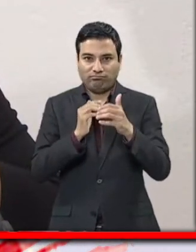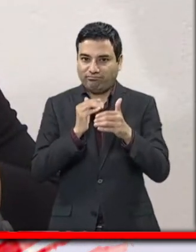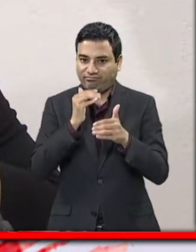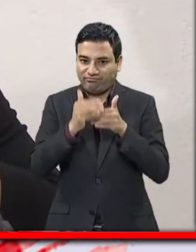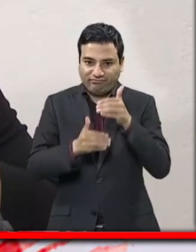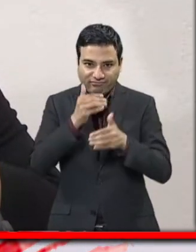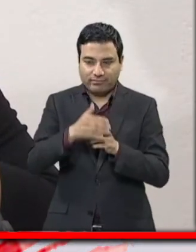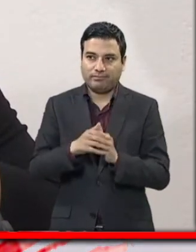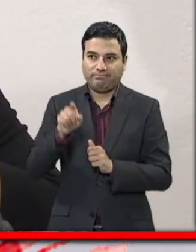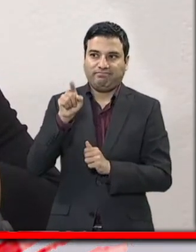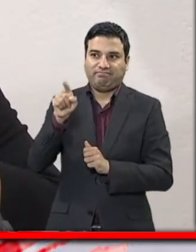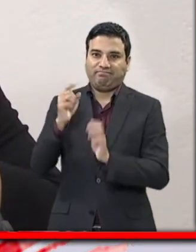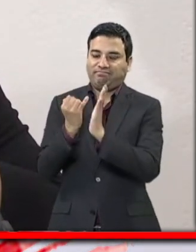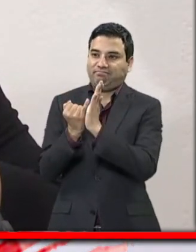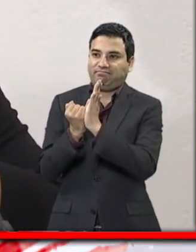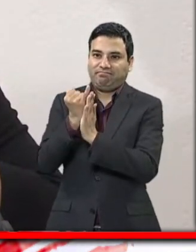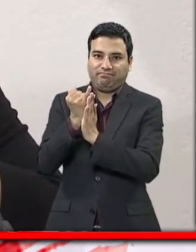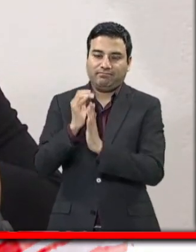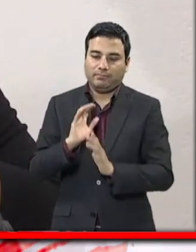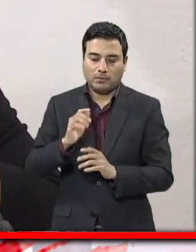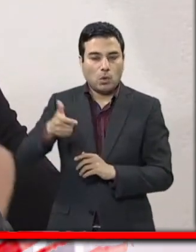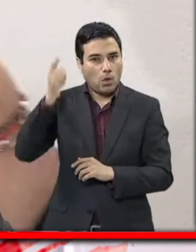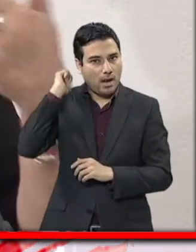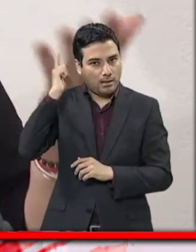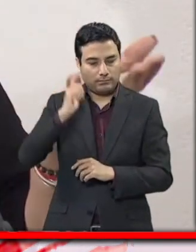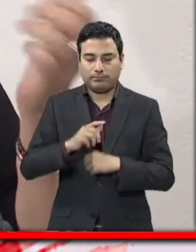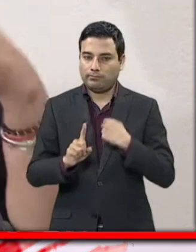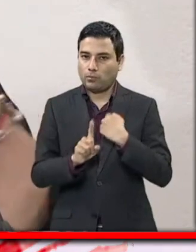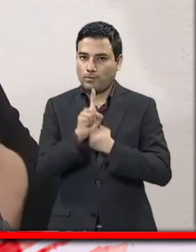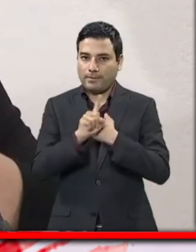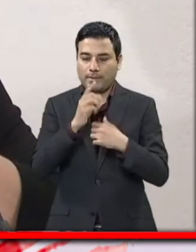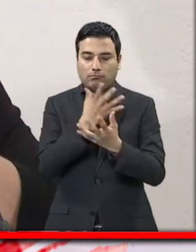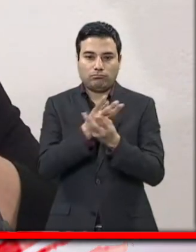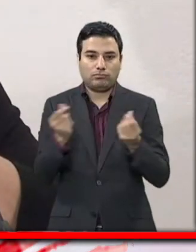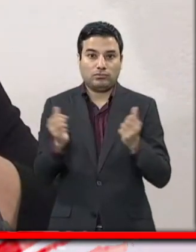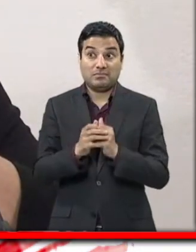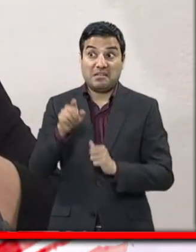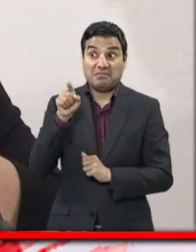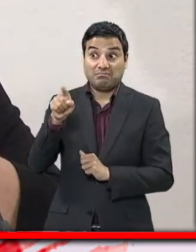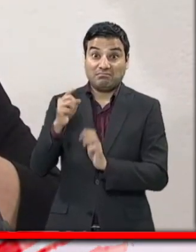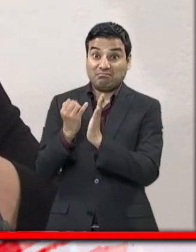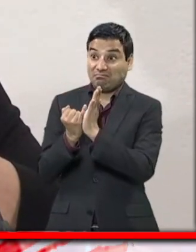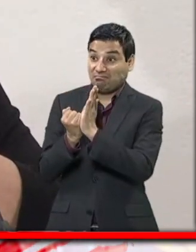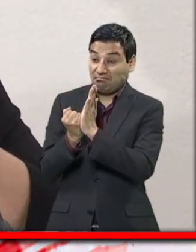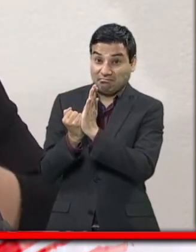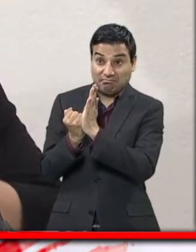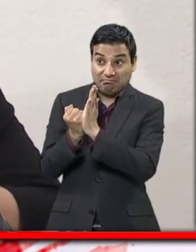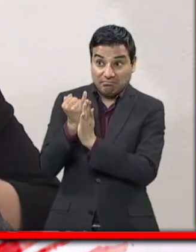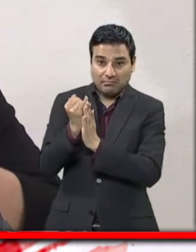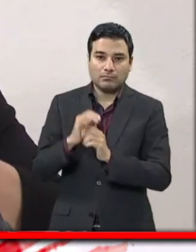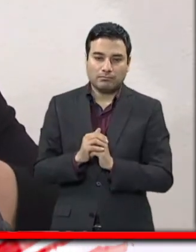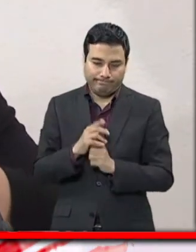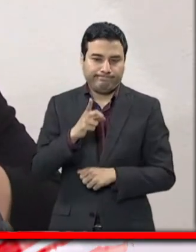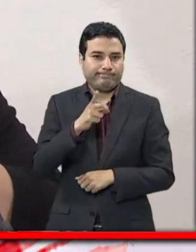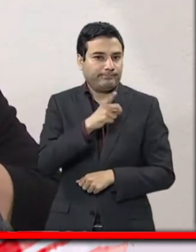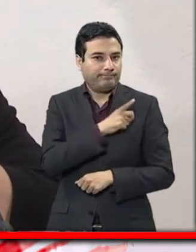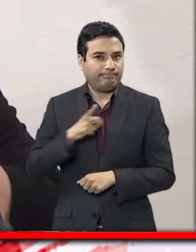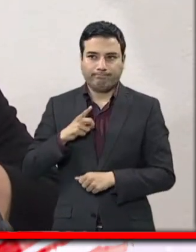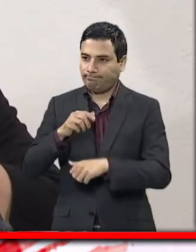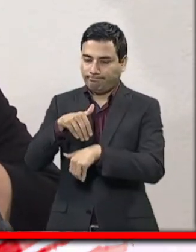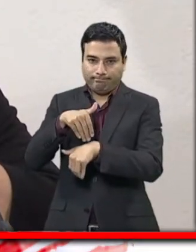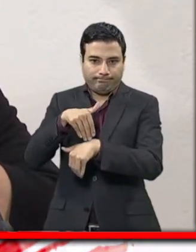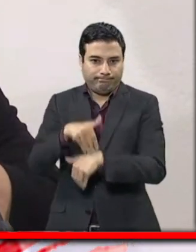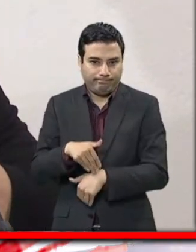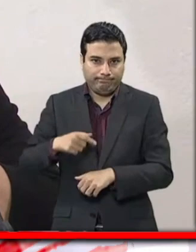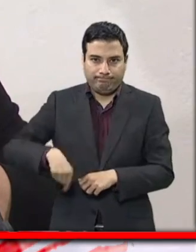decida esta instancia y el la resolución que se tome por parte de ella Pues será acatada por el